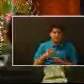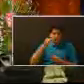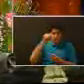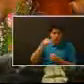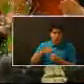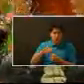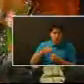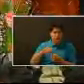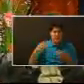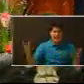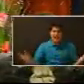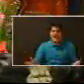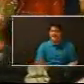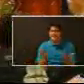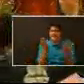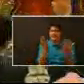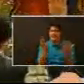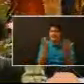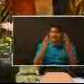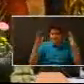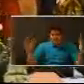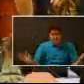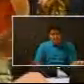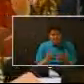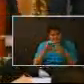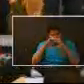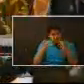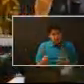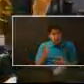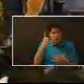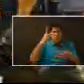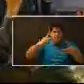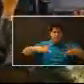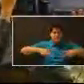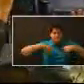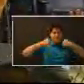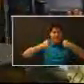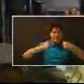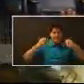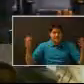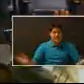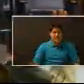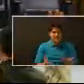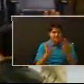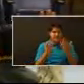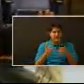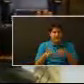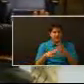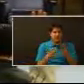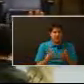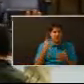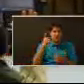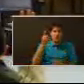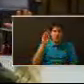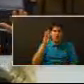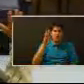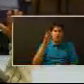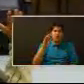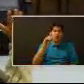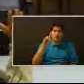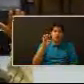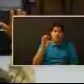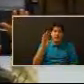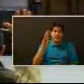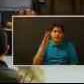Hoy levántate, levántate como un valiente, levántate como una Débora, cambia